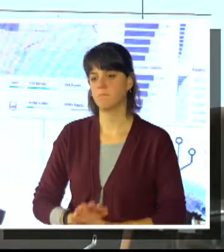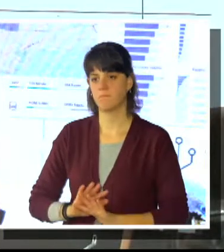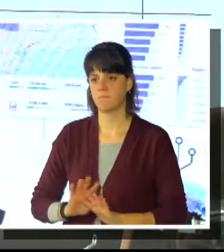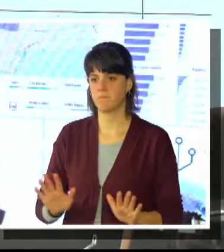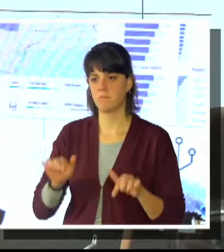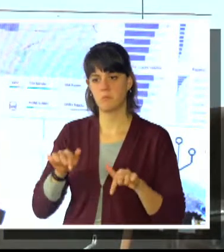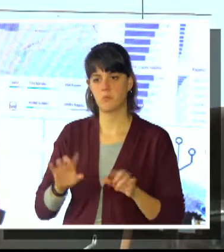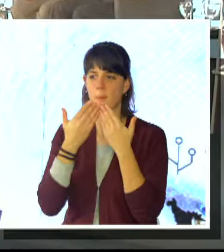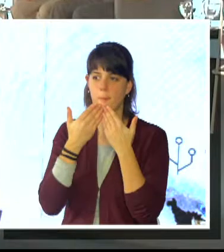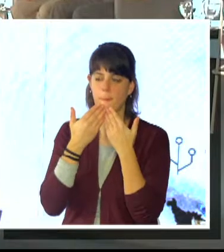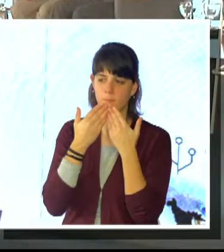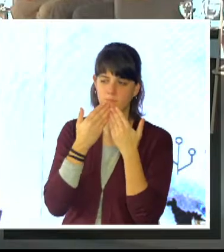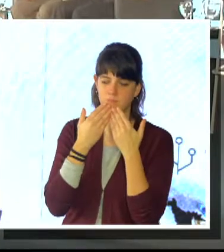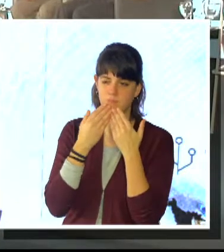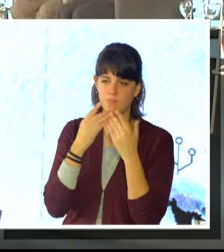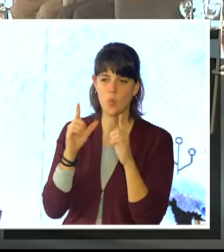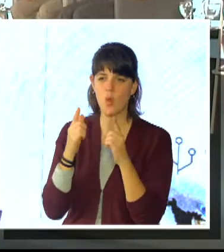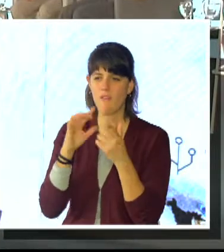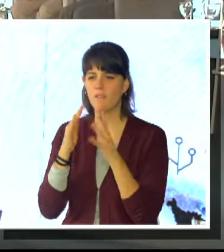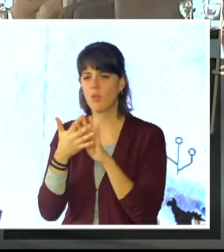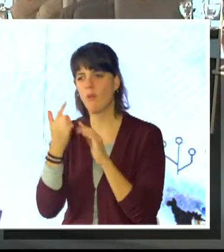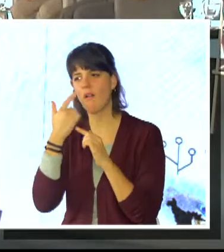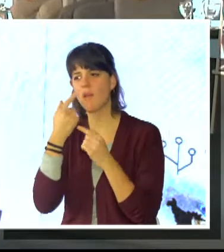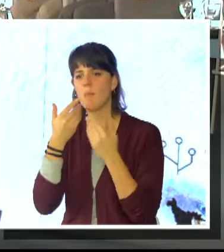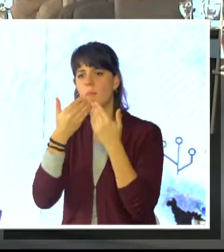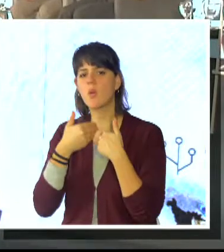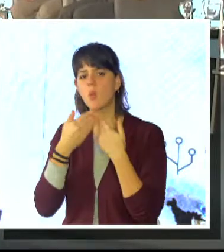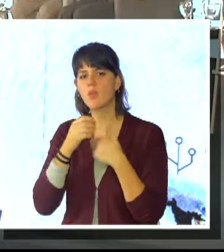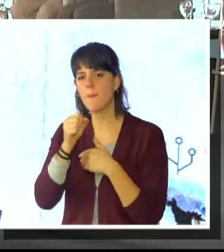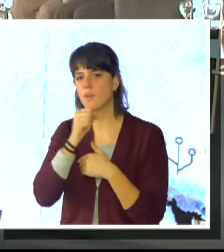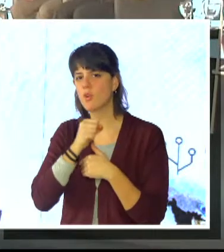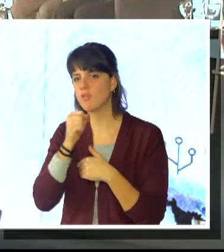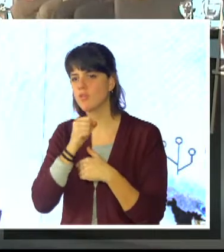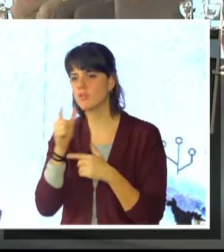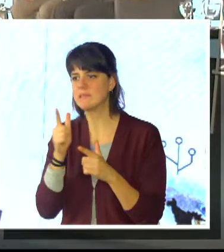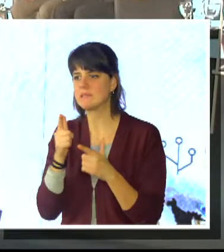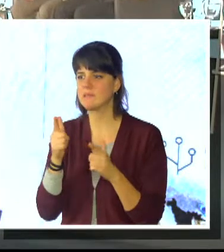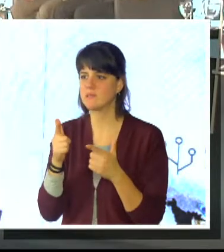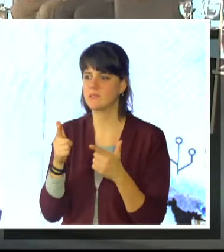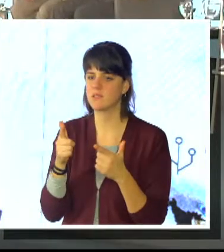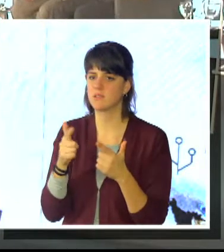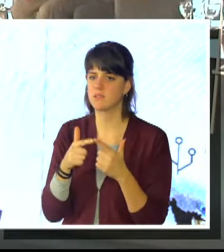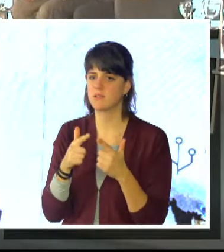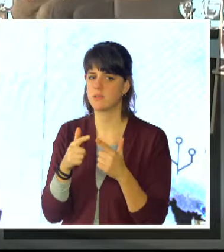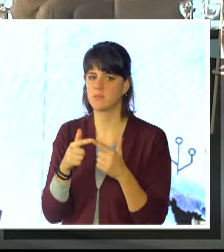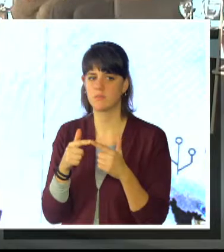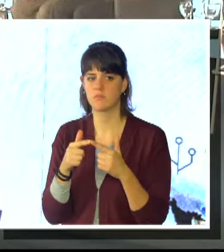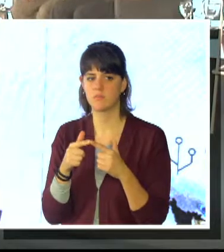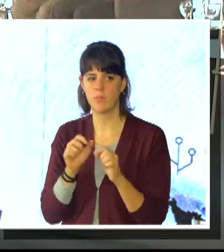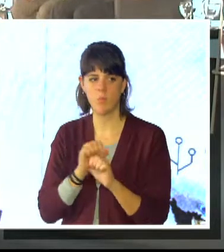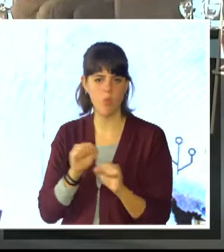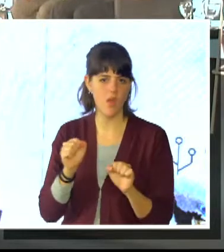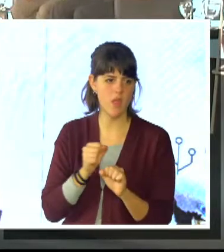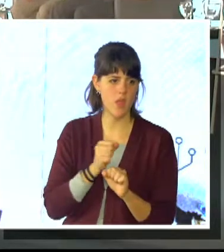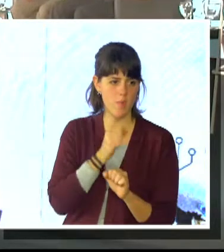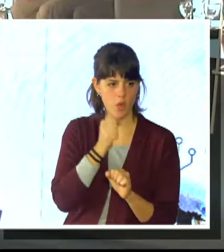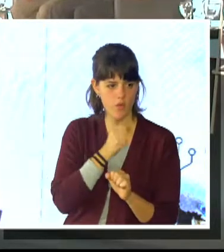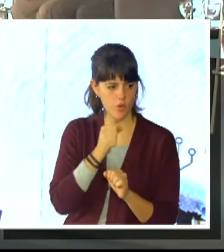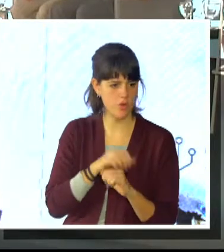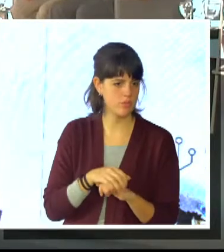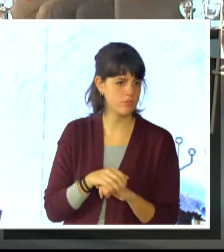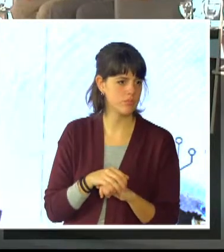recorridos que pasaron entre esas dos paradas y las velocidades promedio calculadas. Esto se puede hacer en pocos segundos, comparándolo